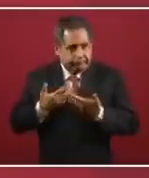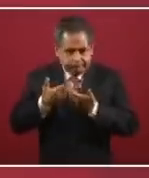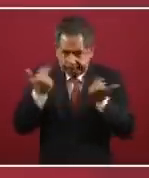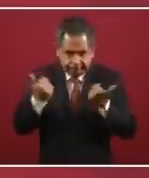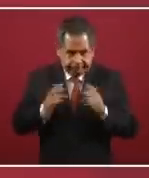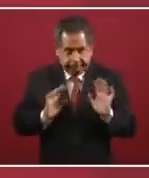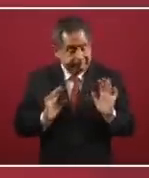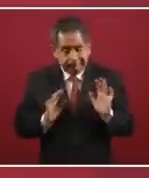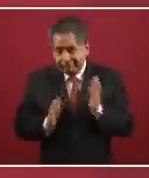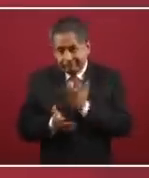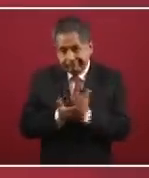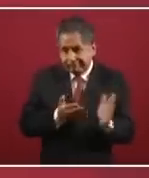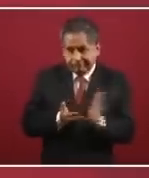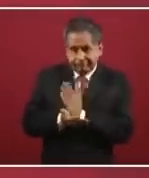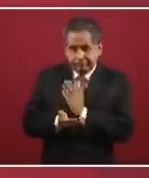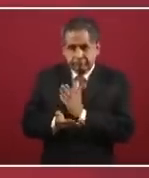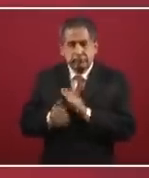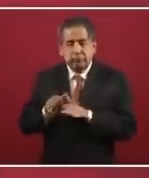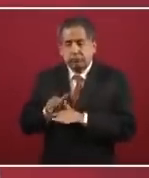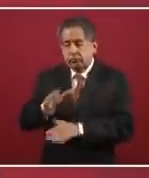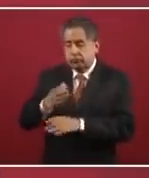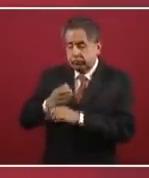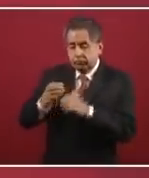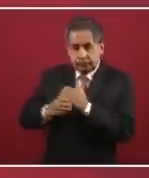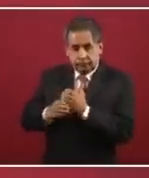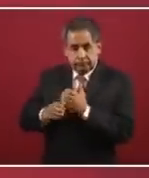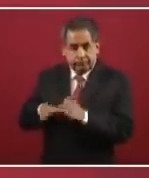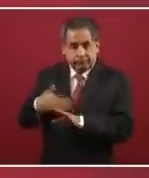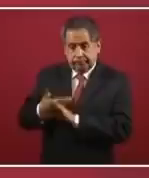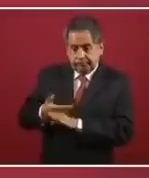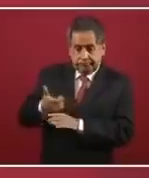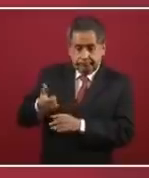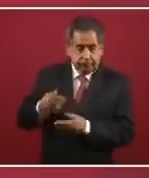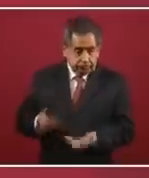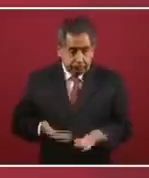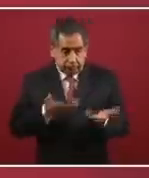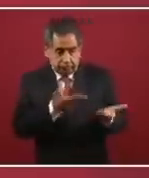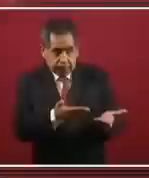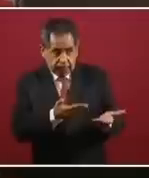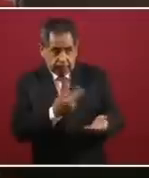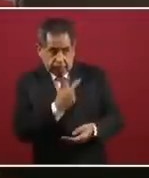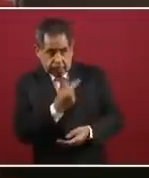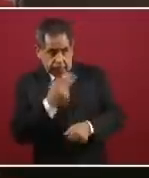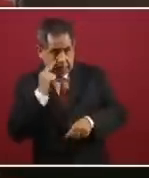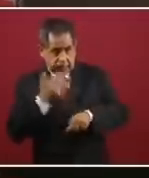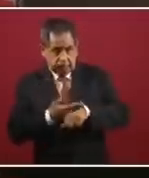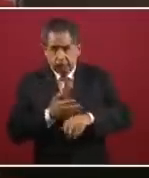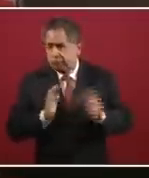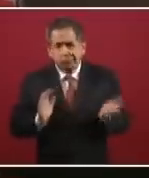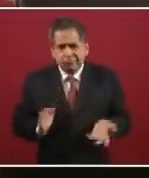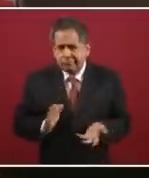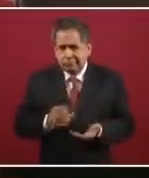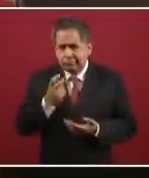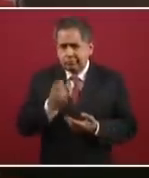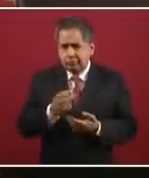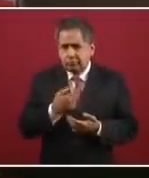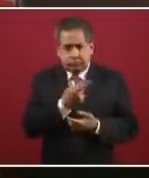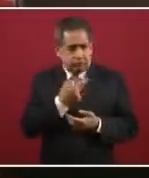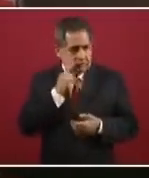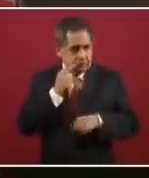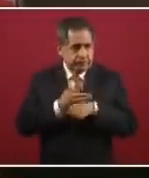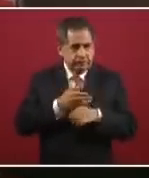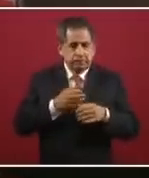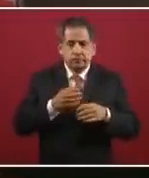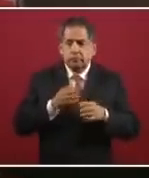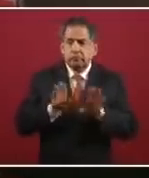estamos planteando en materia de armas es que haya una acción correspondiente y recíproca de Estados Unidos en el ámbito